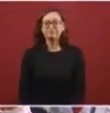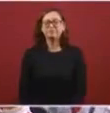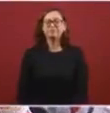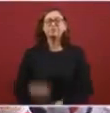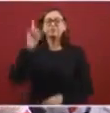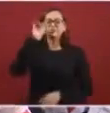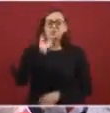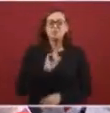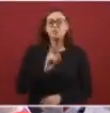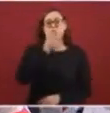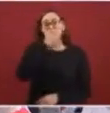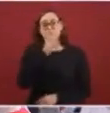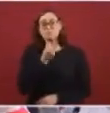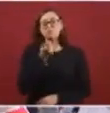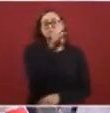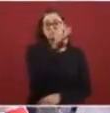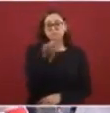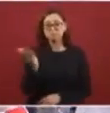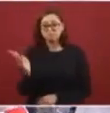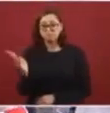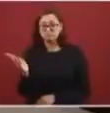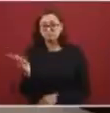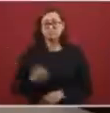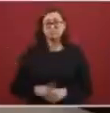Mujeres y hombres,